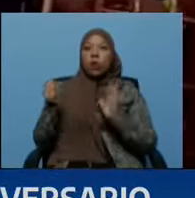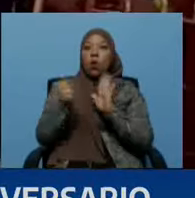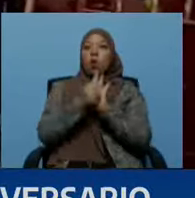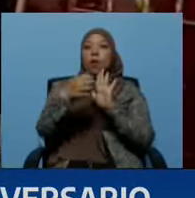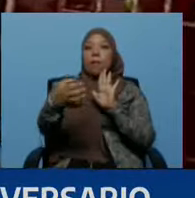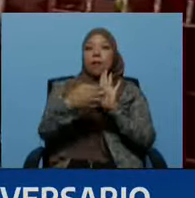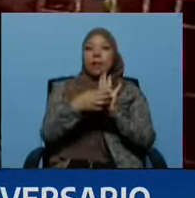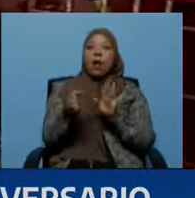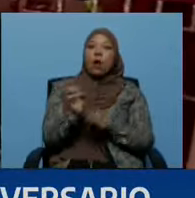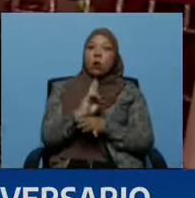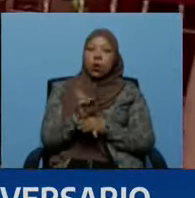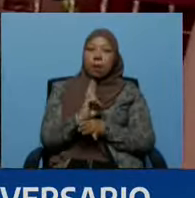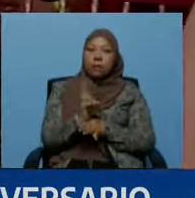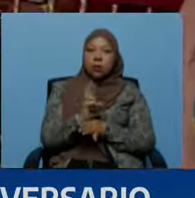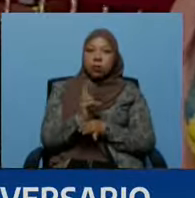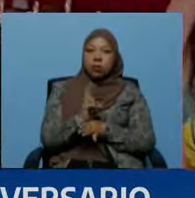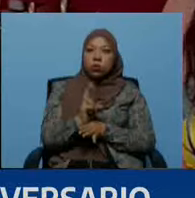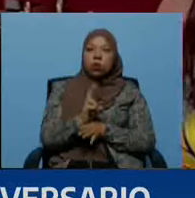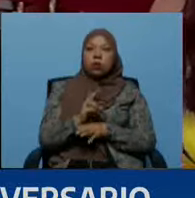Estado imperialista,